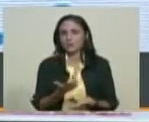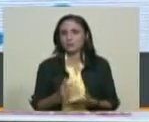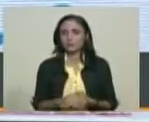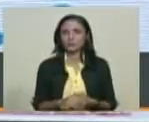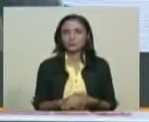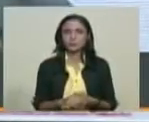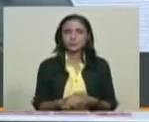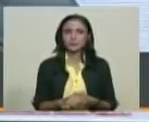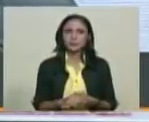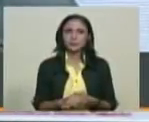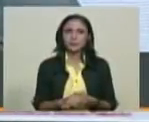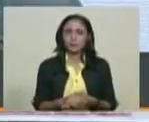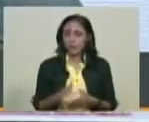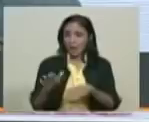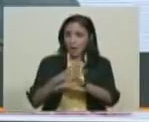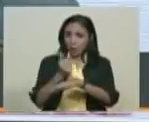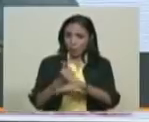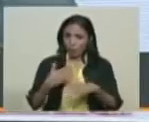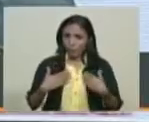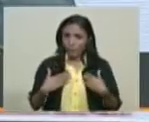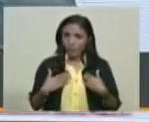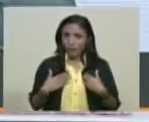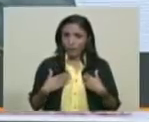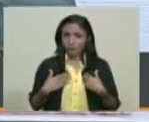¿De quién?